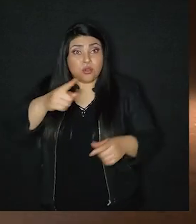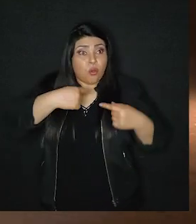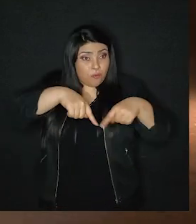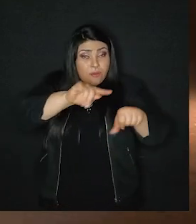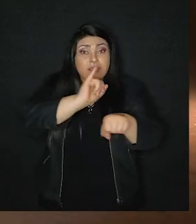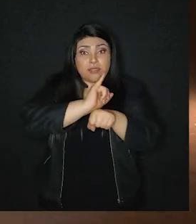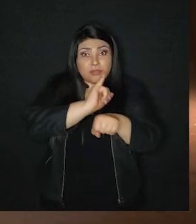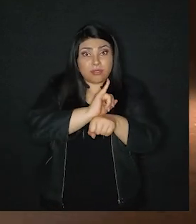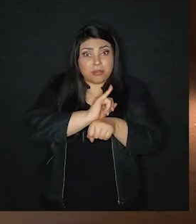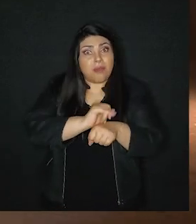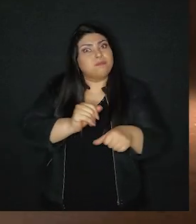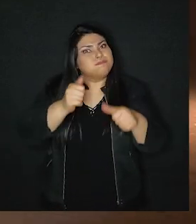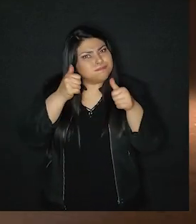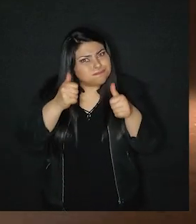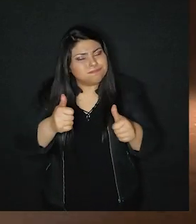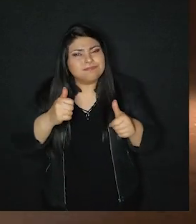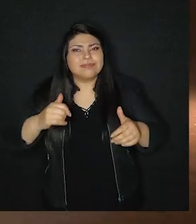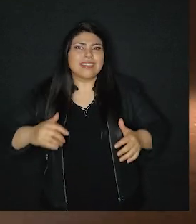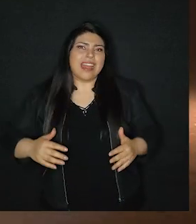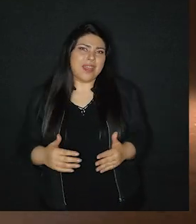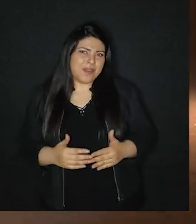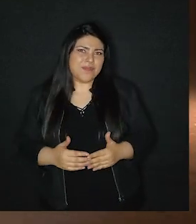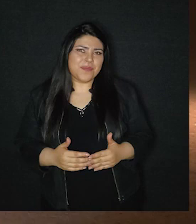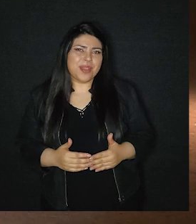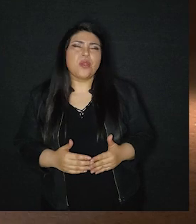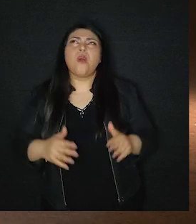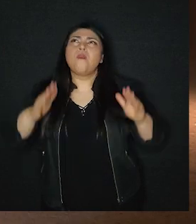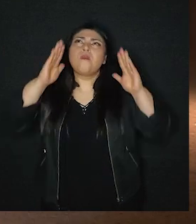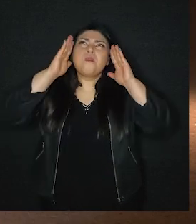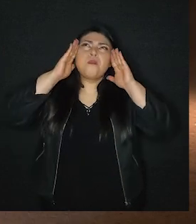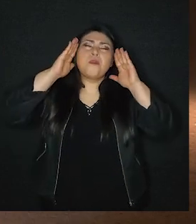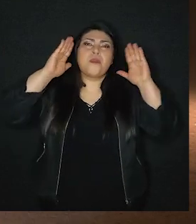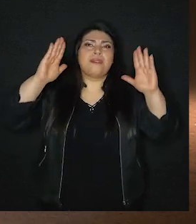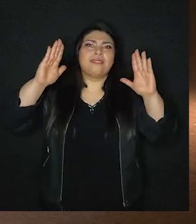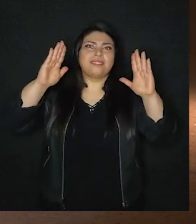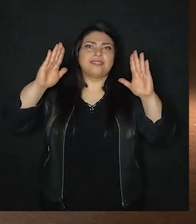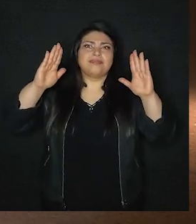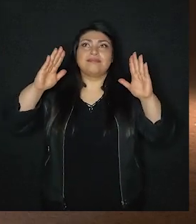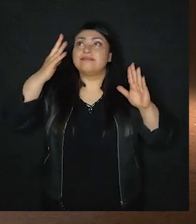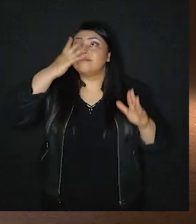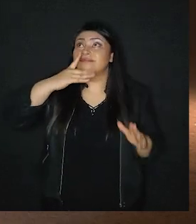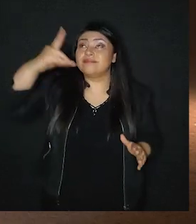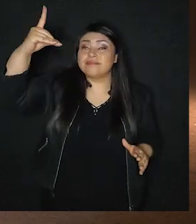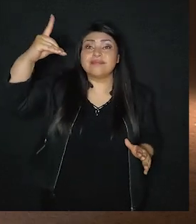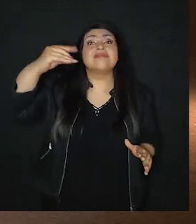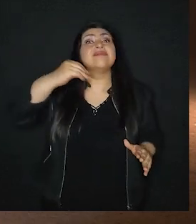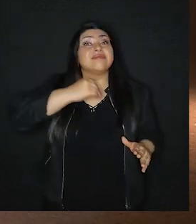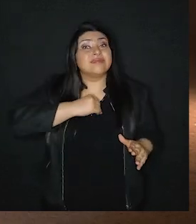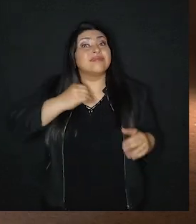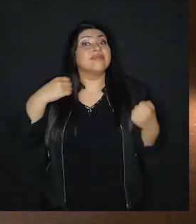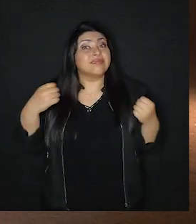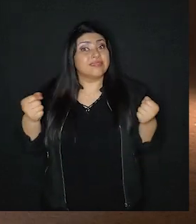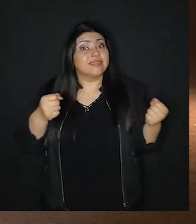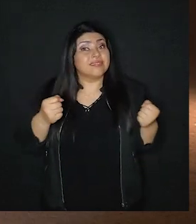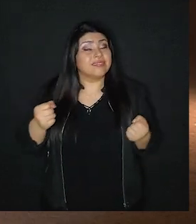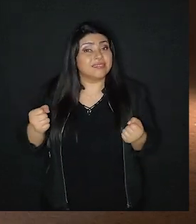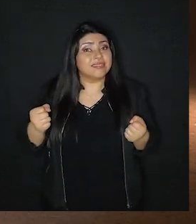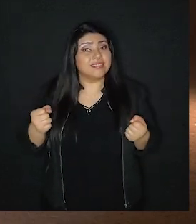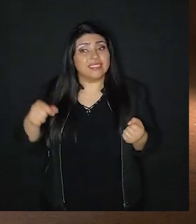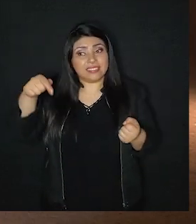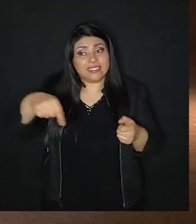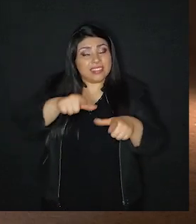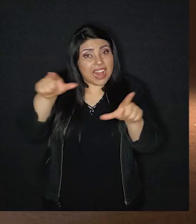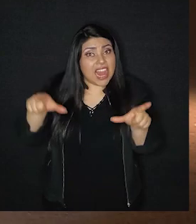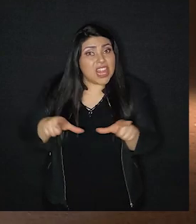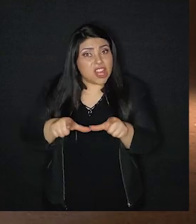iglesia Abre tus oídos está más atento a lo que el señor quiere hacer en el cuarto en el